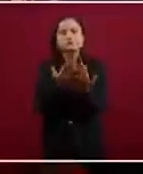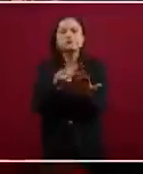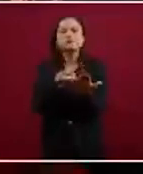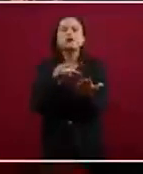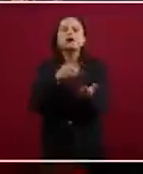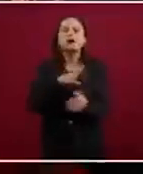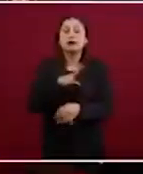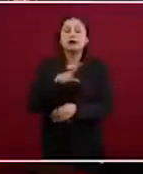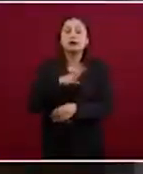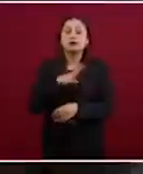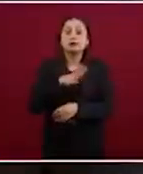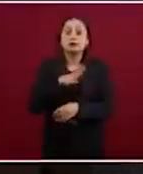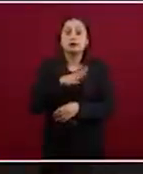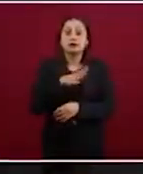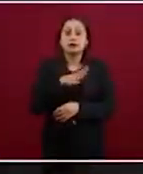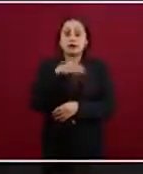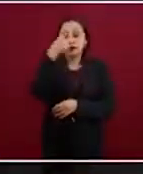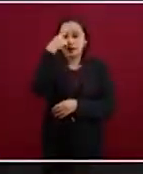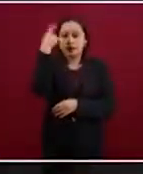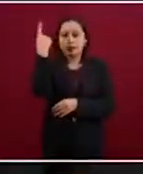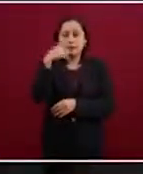el nuevo modelo